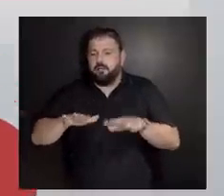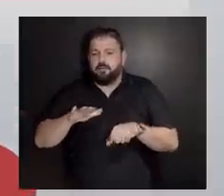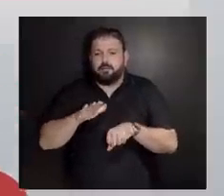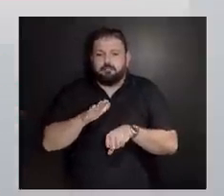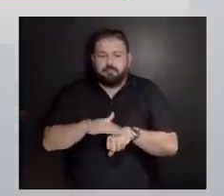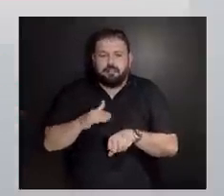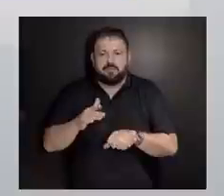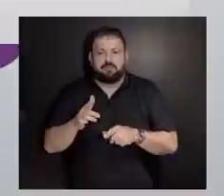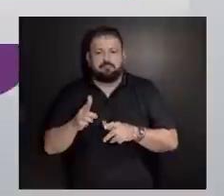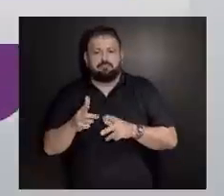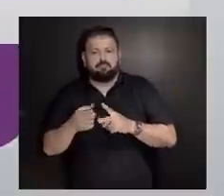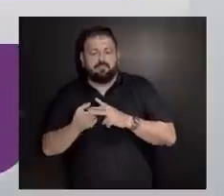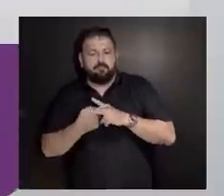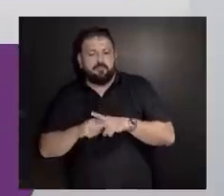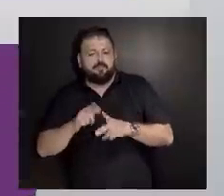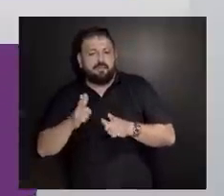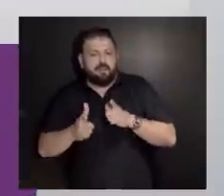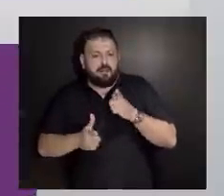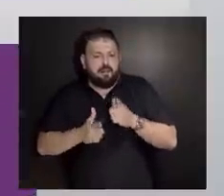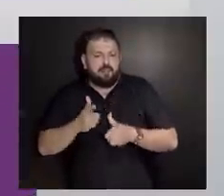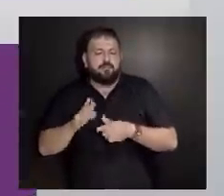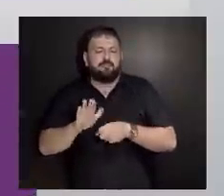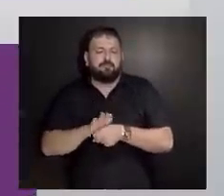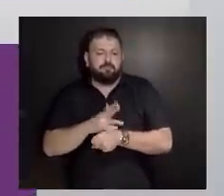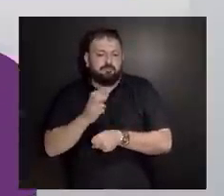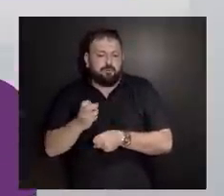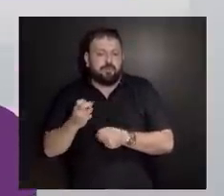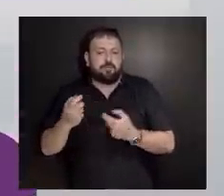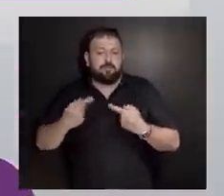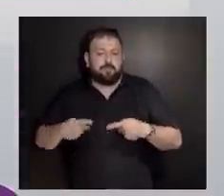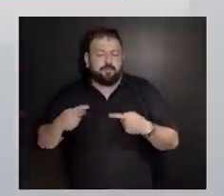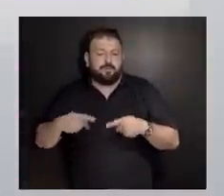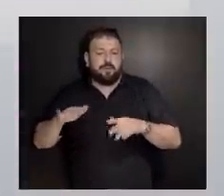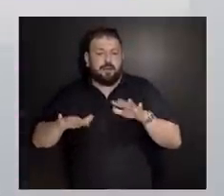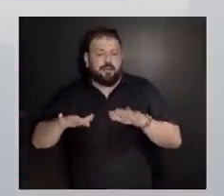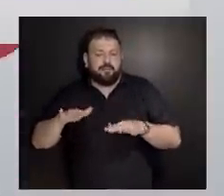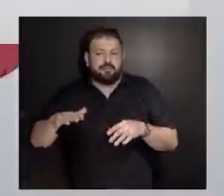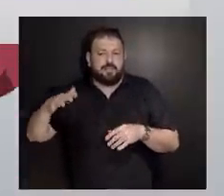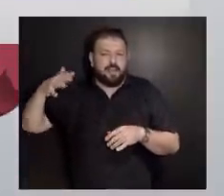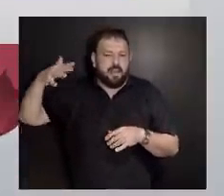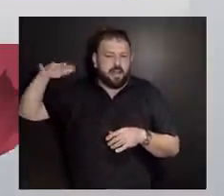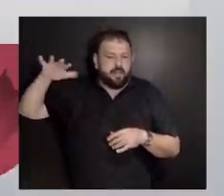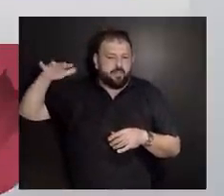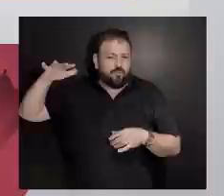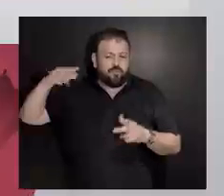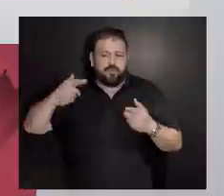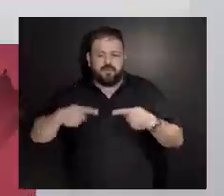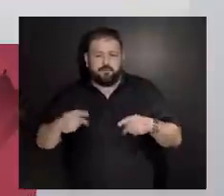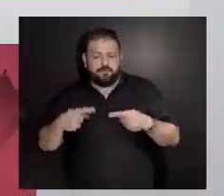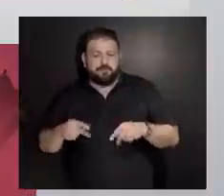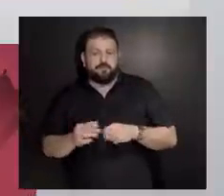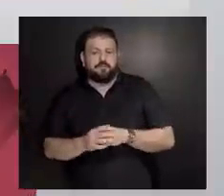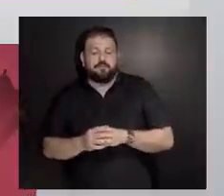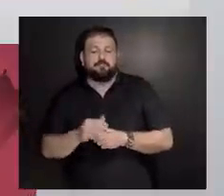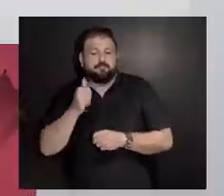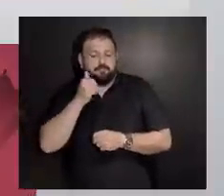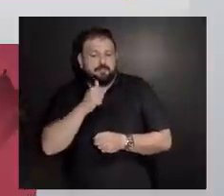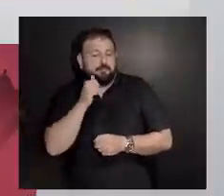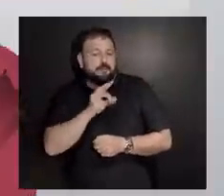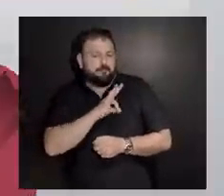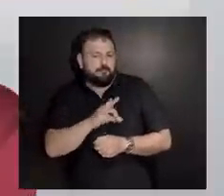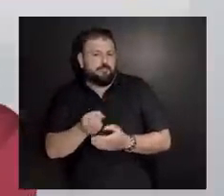que se produce en la etapa adulta, por eso se clasifica como diabetes 1.5, es como una intermedia que puede estarse